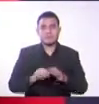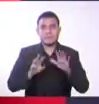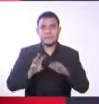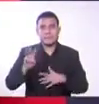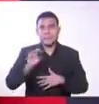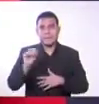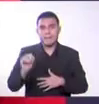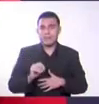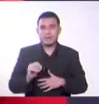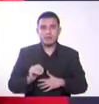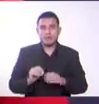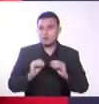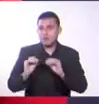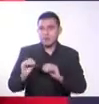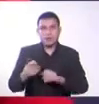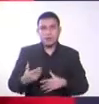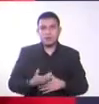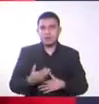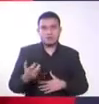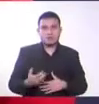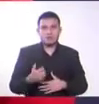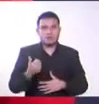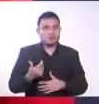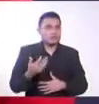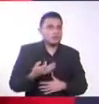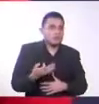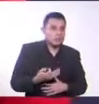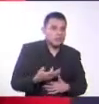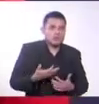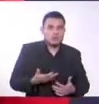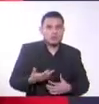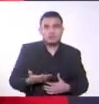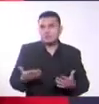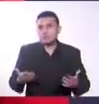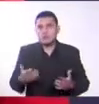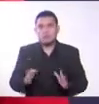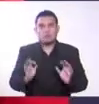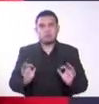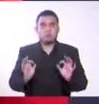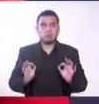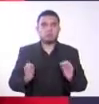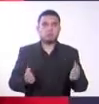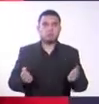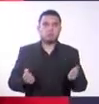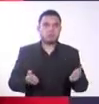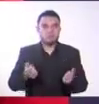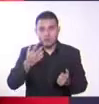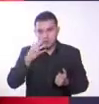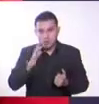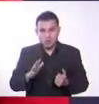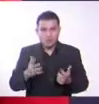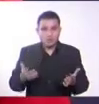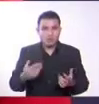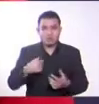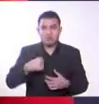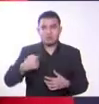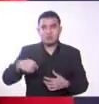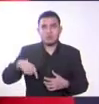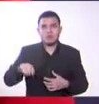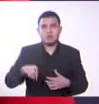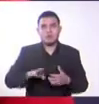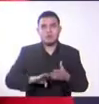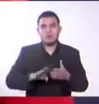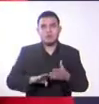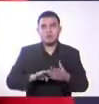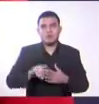todo, no importa si es un bien de primera necesidad o es un bien de lujo. Por ejemplo, yo voy a comprar una libra de frijoles